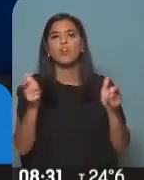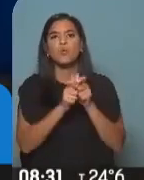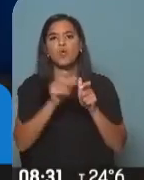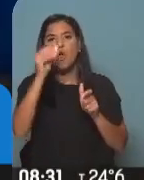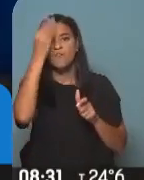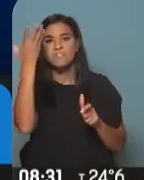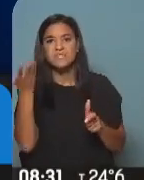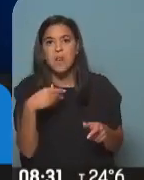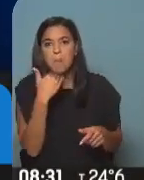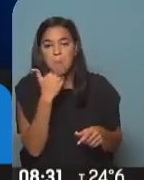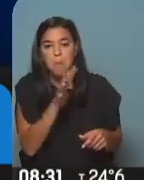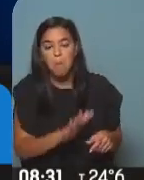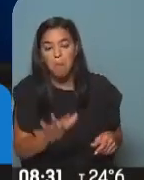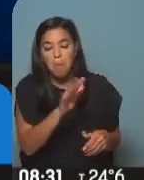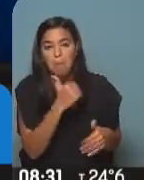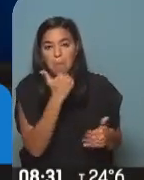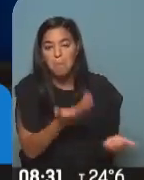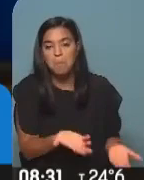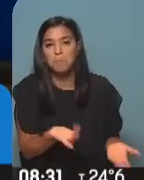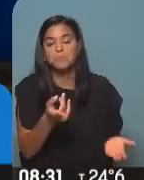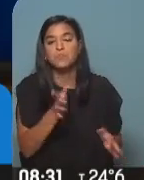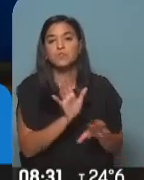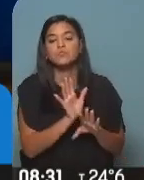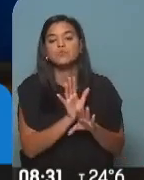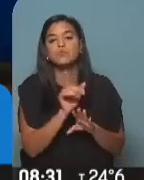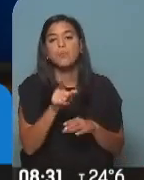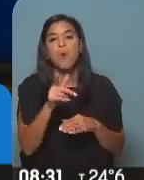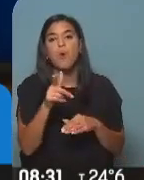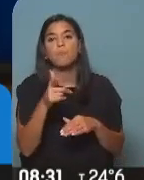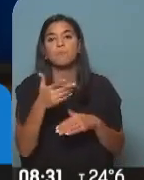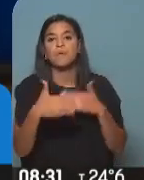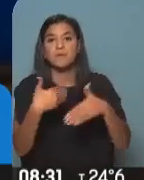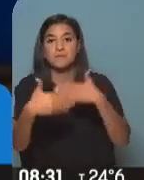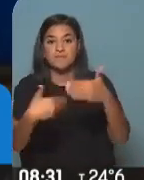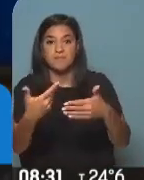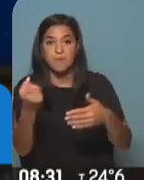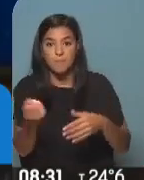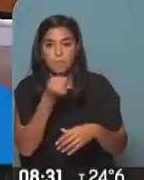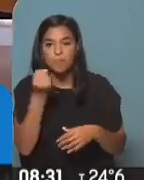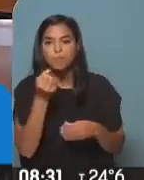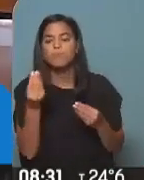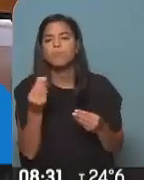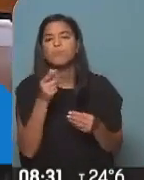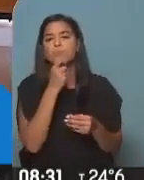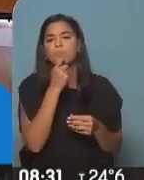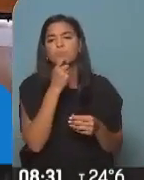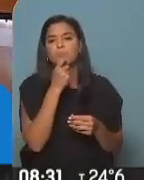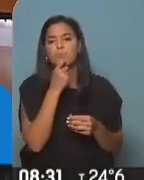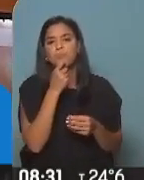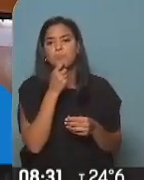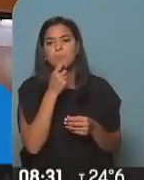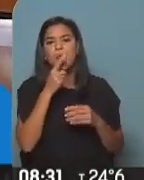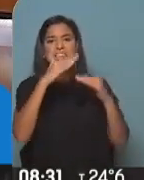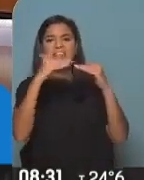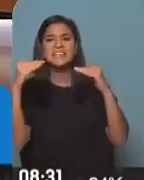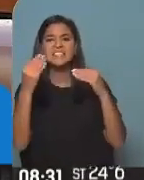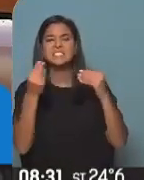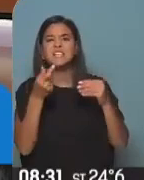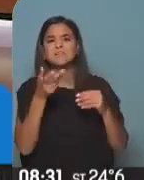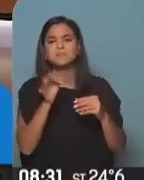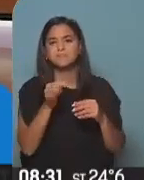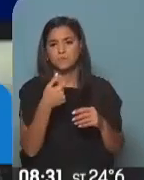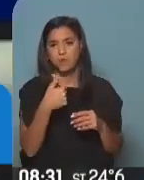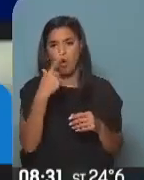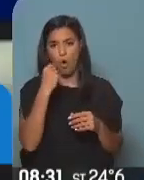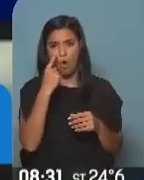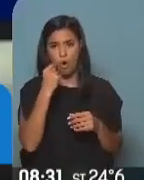presidente. Entonces, en materia de transparencia se han dado algunos pasos importantes, pero no se ven reflejados. ¿Pero qué se toma en cuenta, por ejemplo, para hacer el índice? Bueno, ¿Un señor que